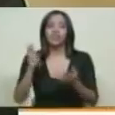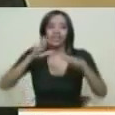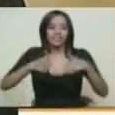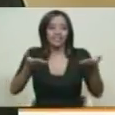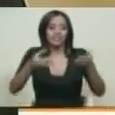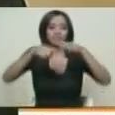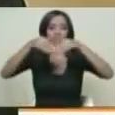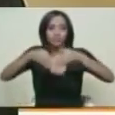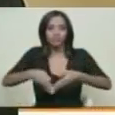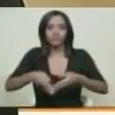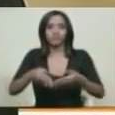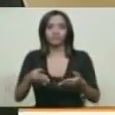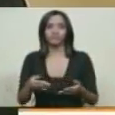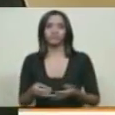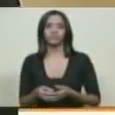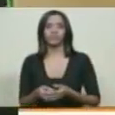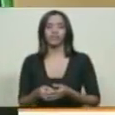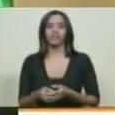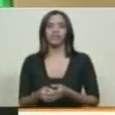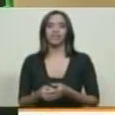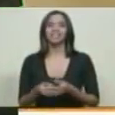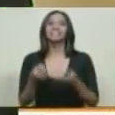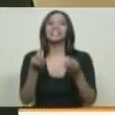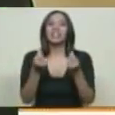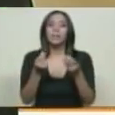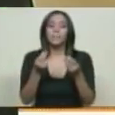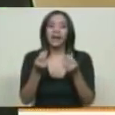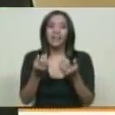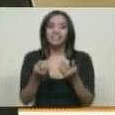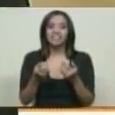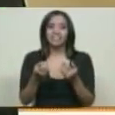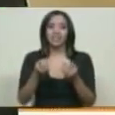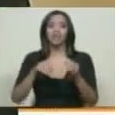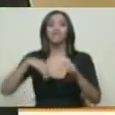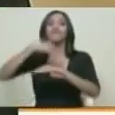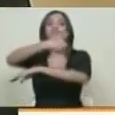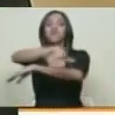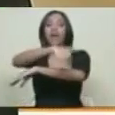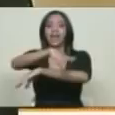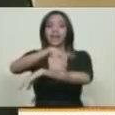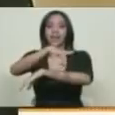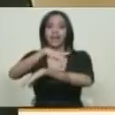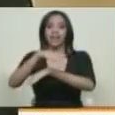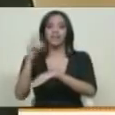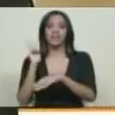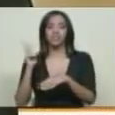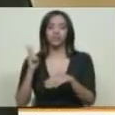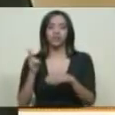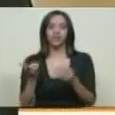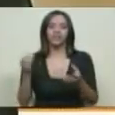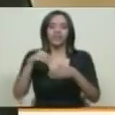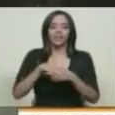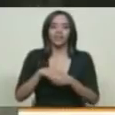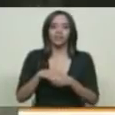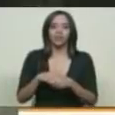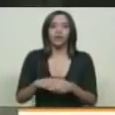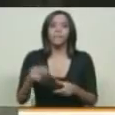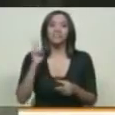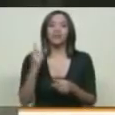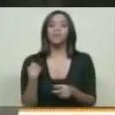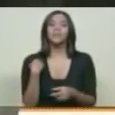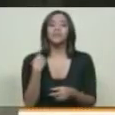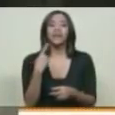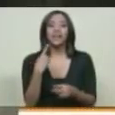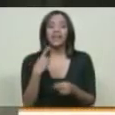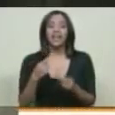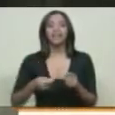más capital Venezuela en el exterior que en el interior. Venezuela fue el número uno en exportación